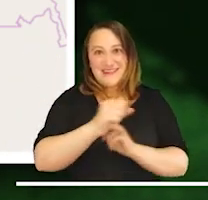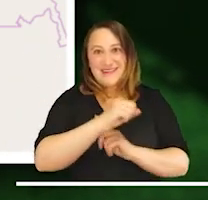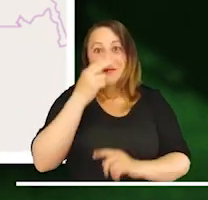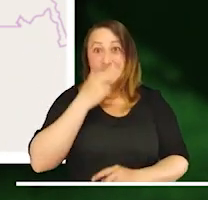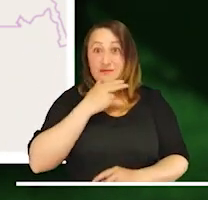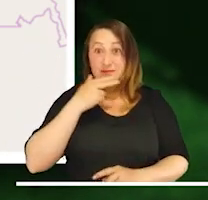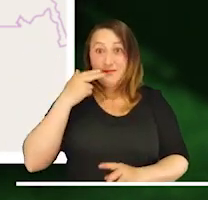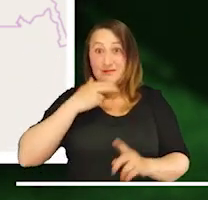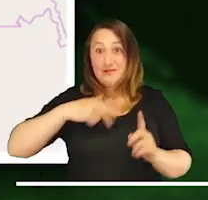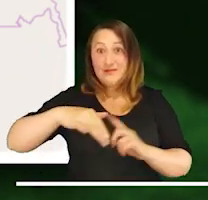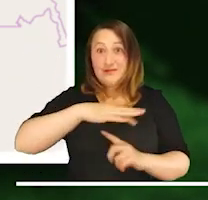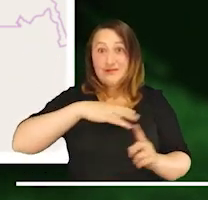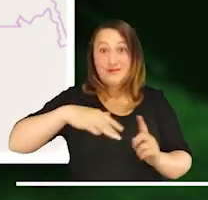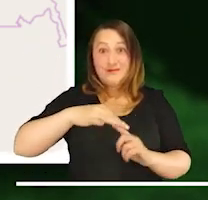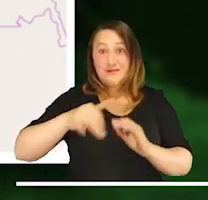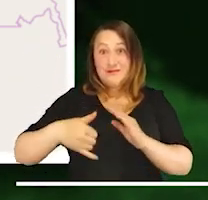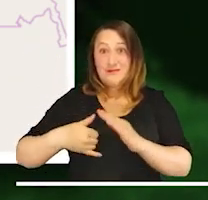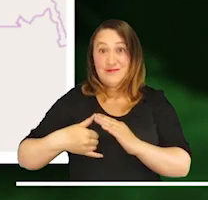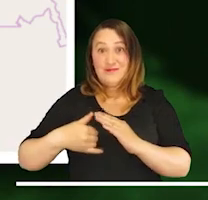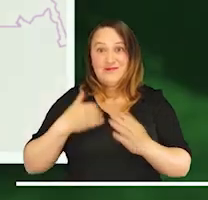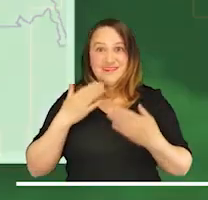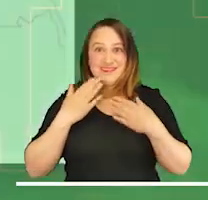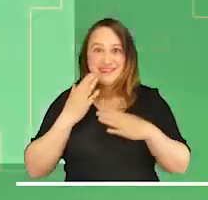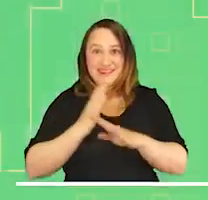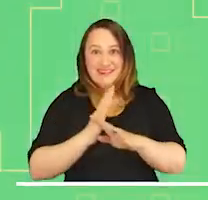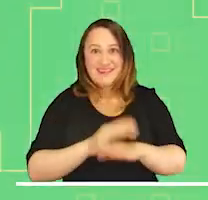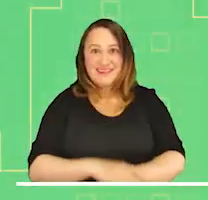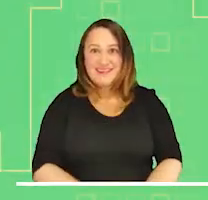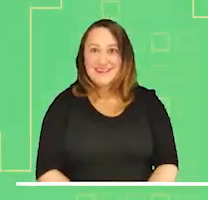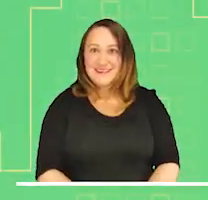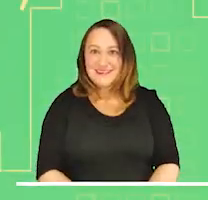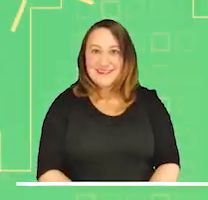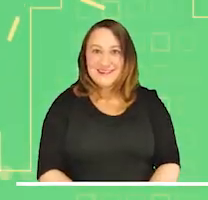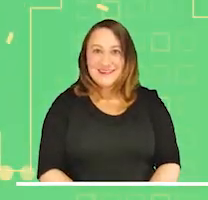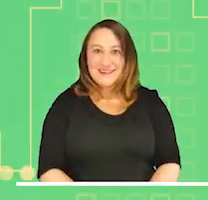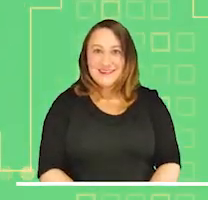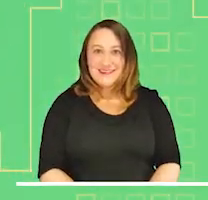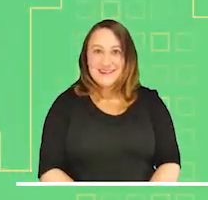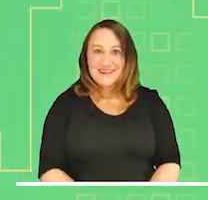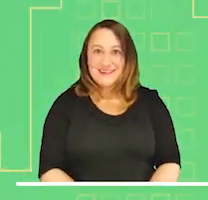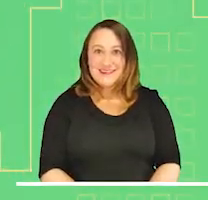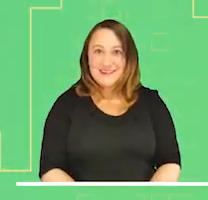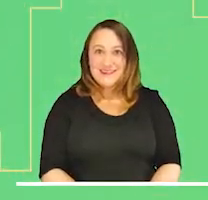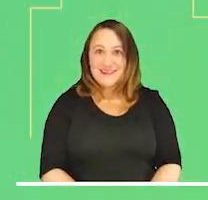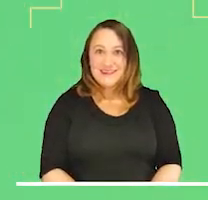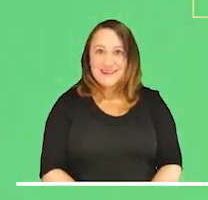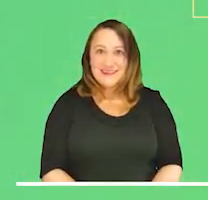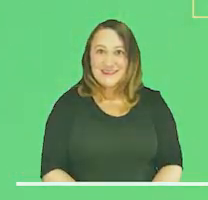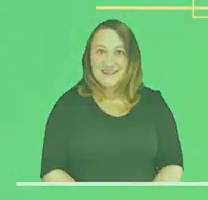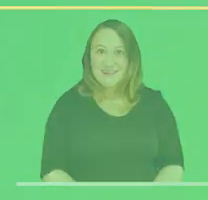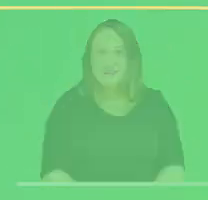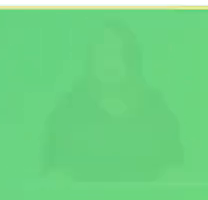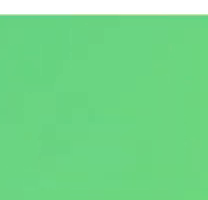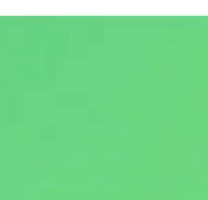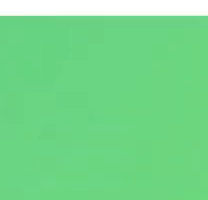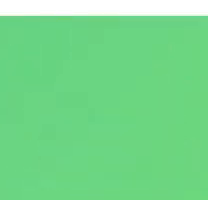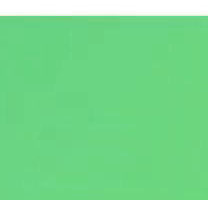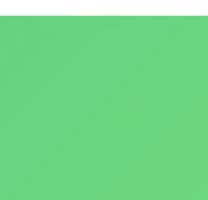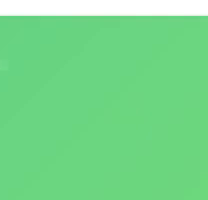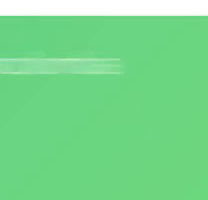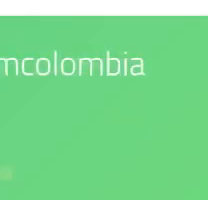y Putumayo por posibles deslizamientos. Síguenos en nuestras redes sociales. Nuestro